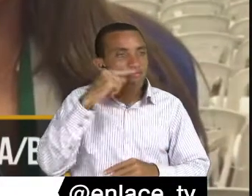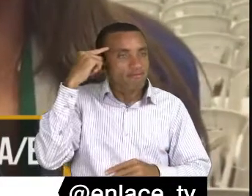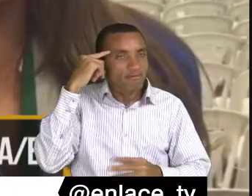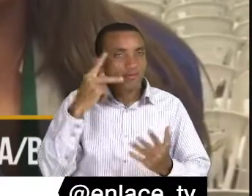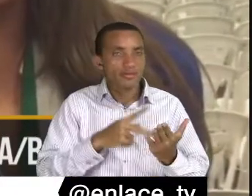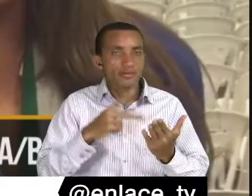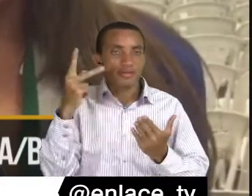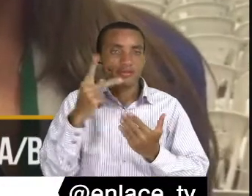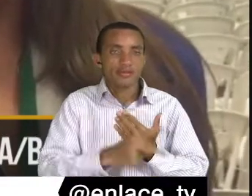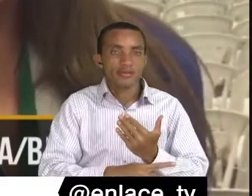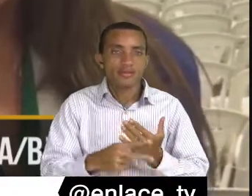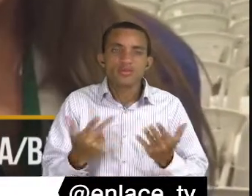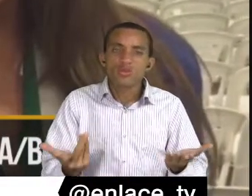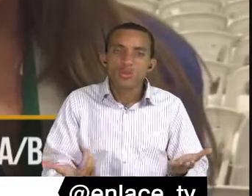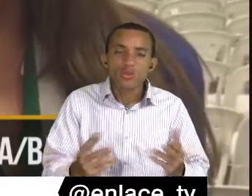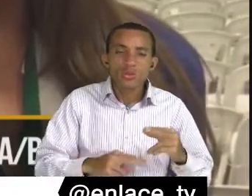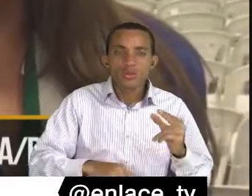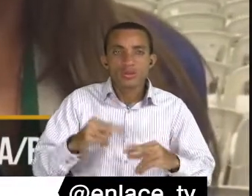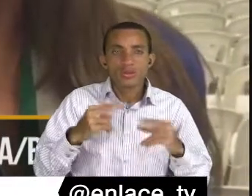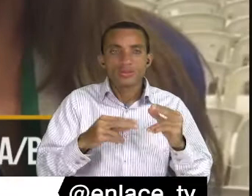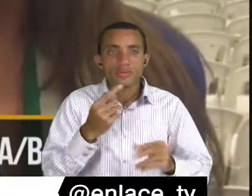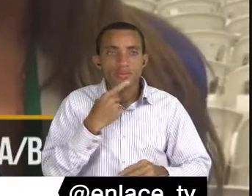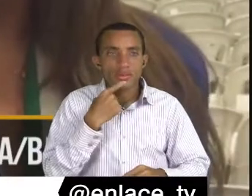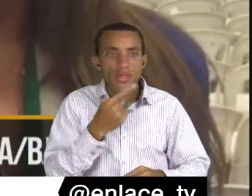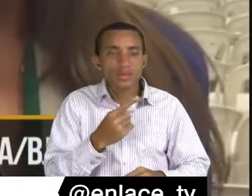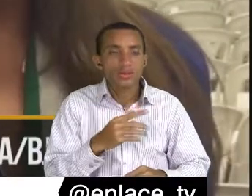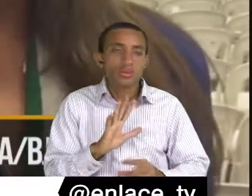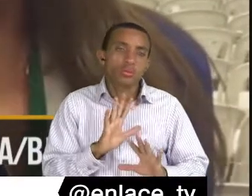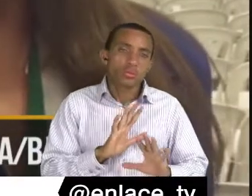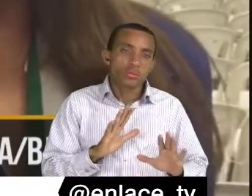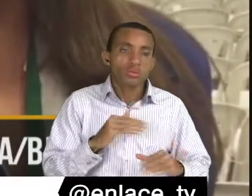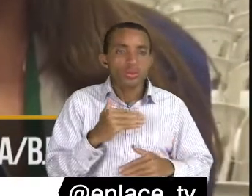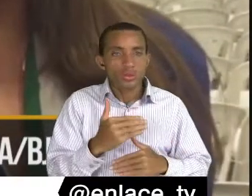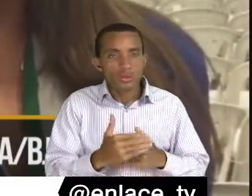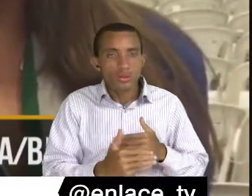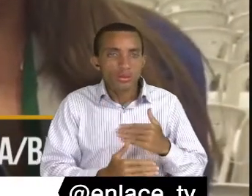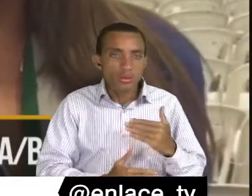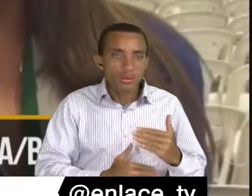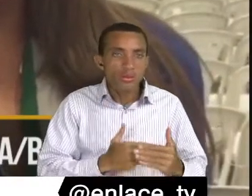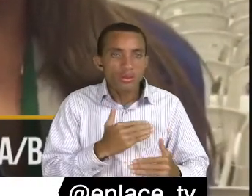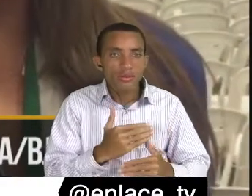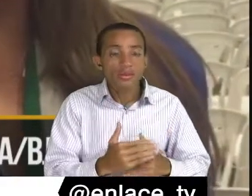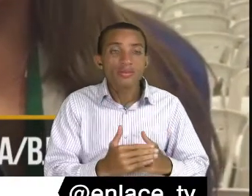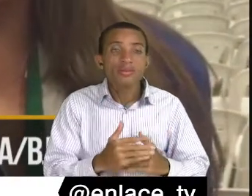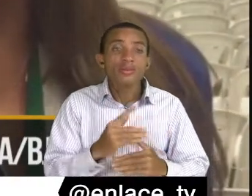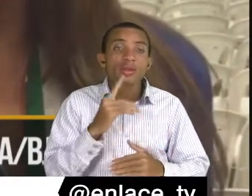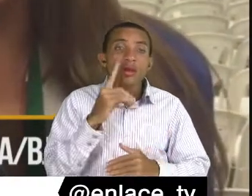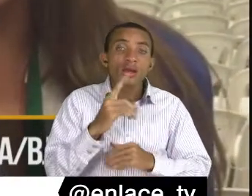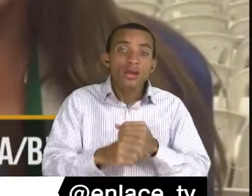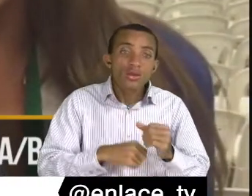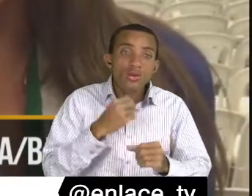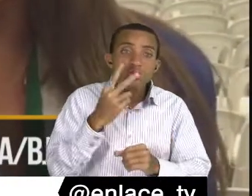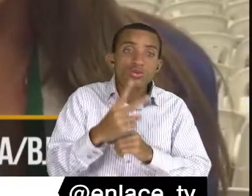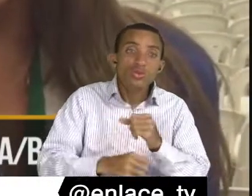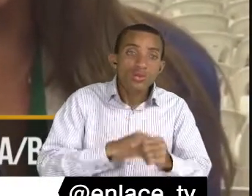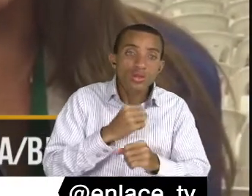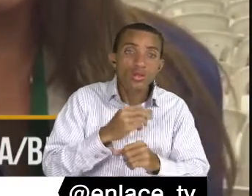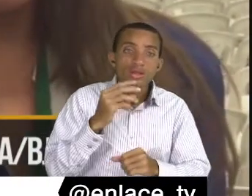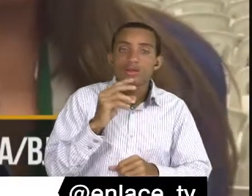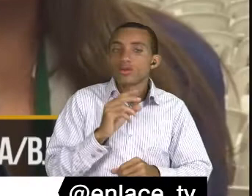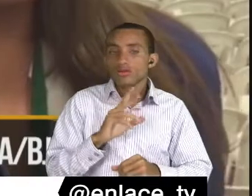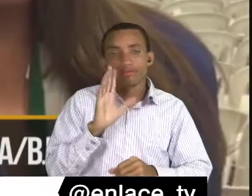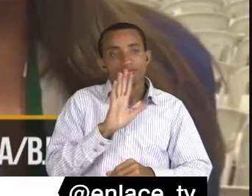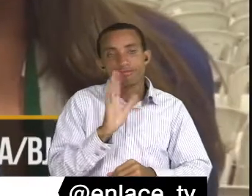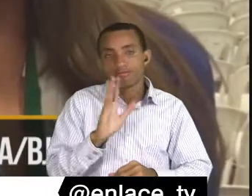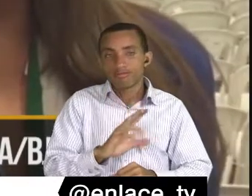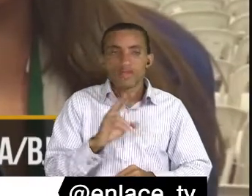modernización de la refinería. De esto dijo que iba a ser paulatino, que no iba a ser en los próximos años, que se espera que por ahí en el año 2020